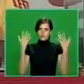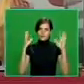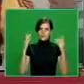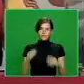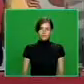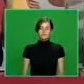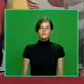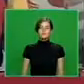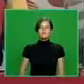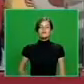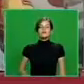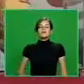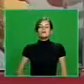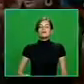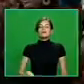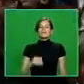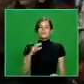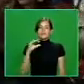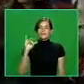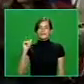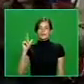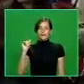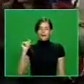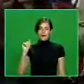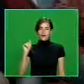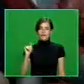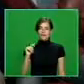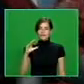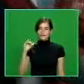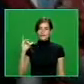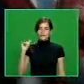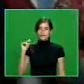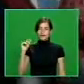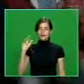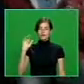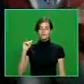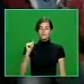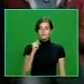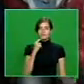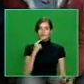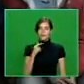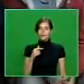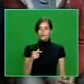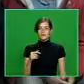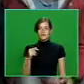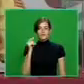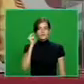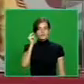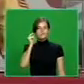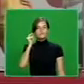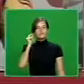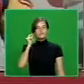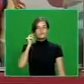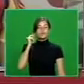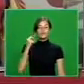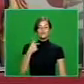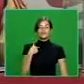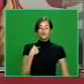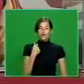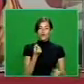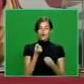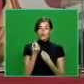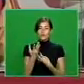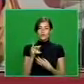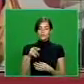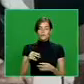y silia silia silita yo le estaba contando en el